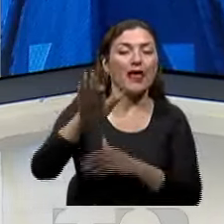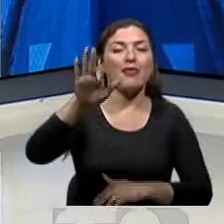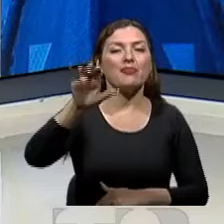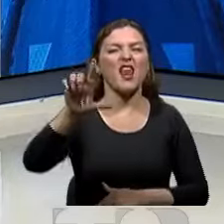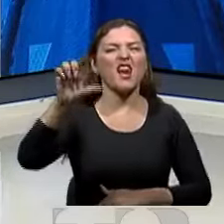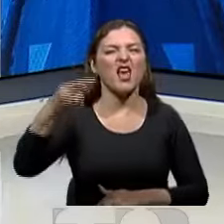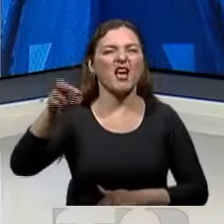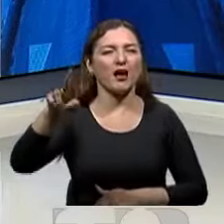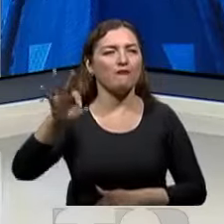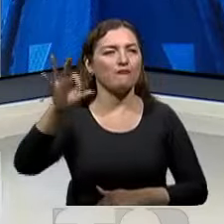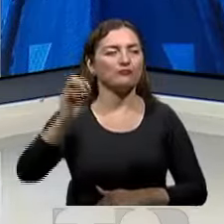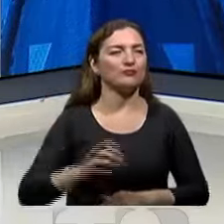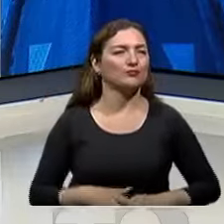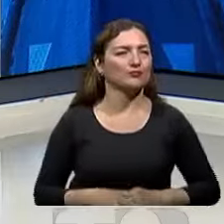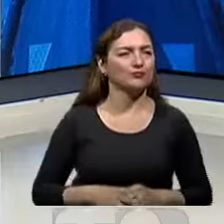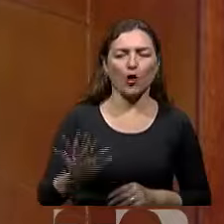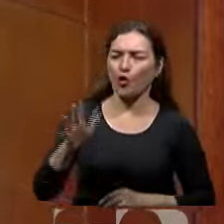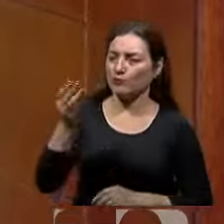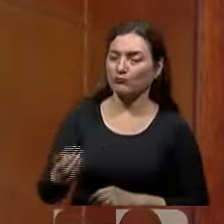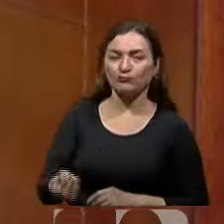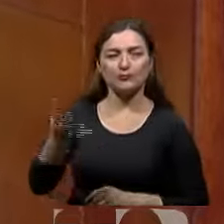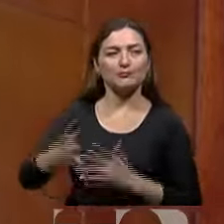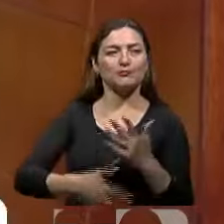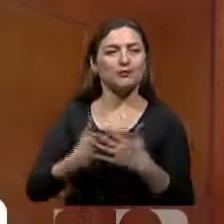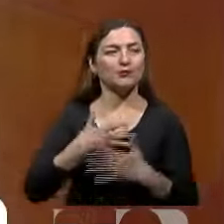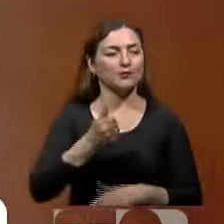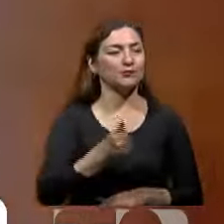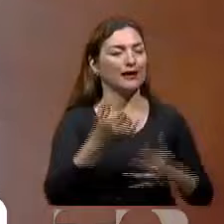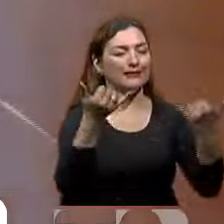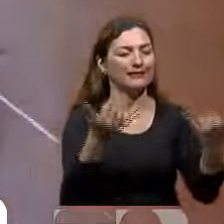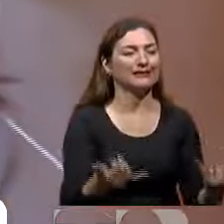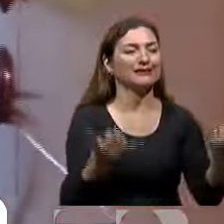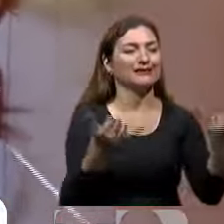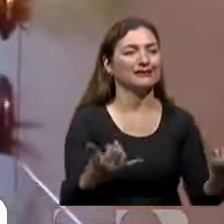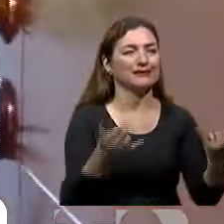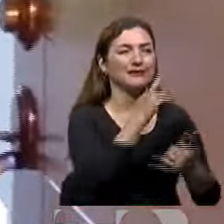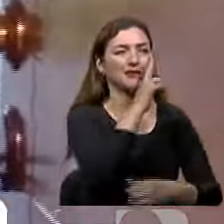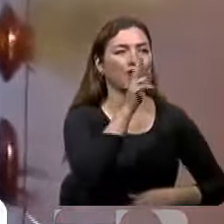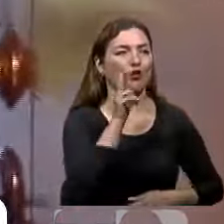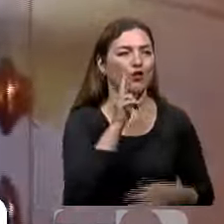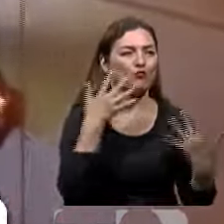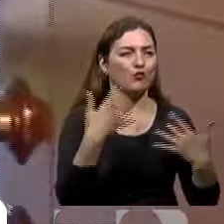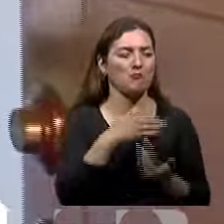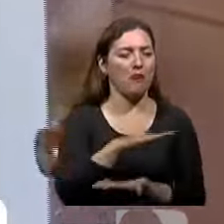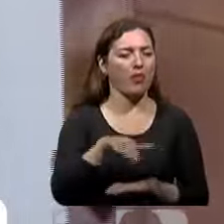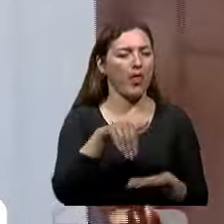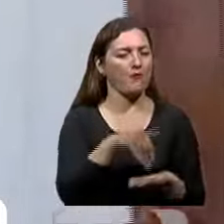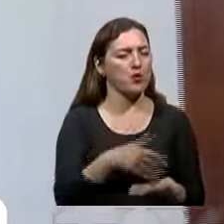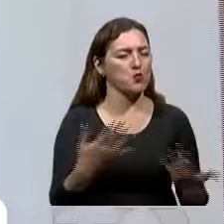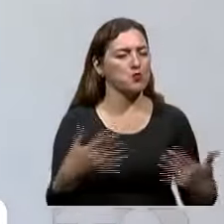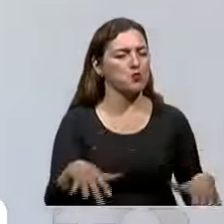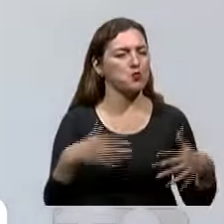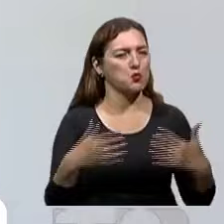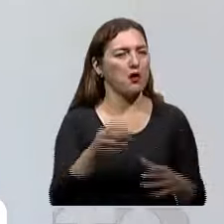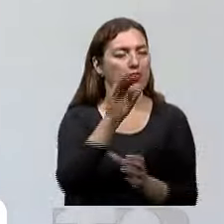adelante, buen día. Muy buenos días, amigos televidentes. He llegado a una hueca Manaba, precisamente